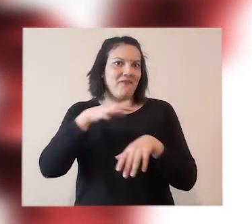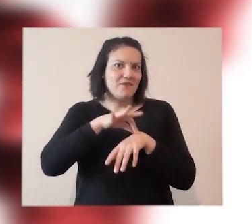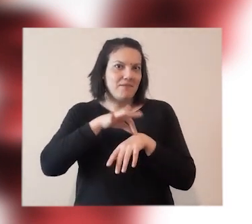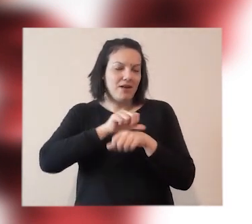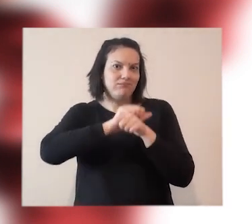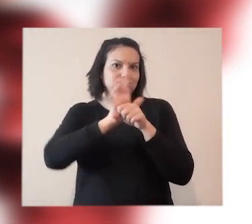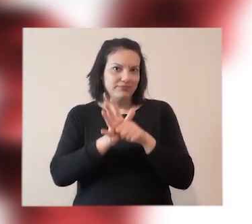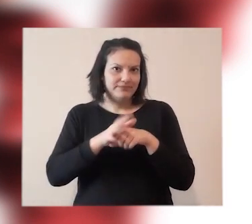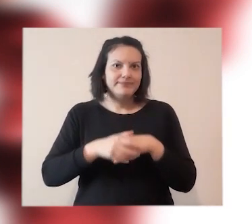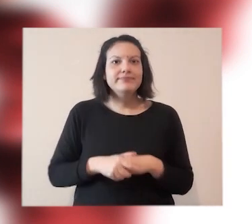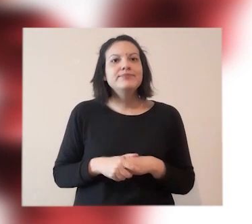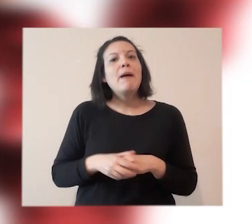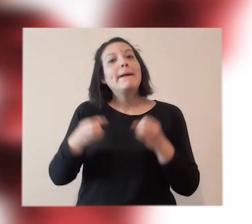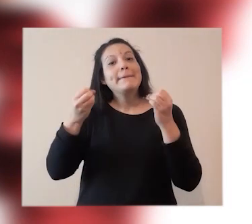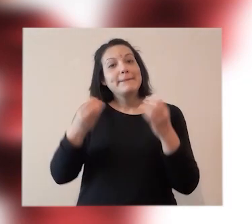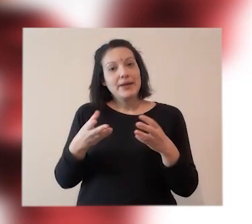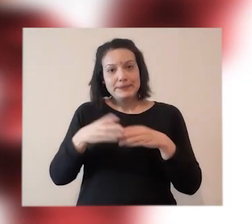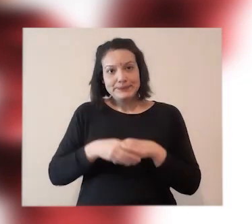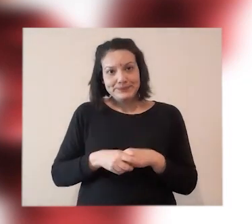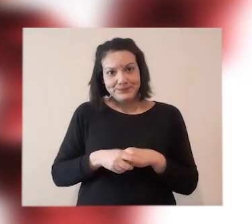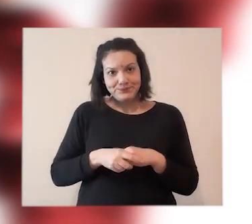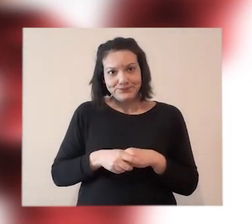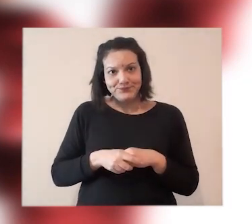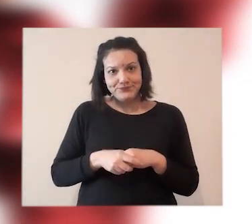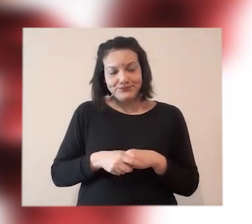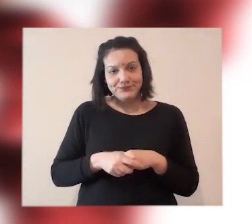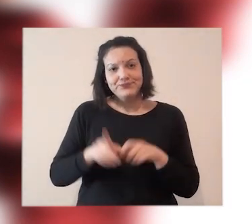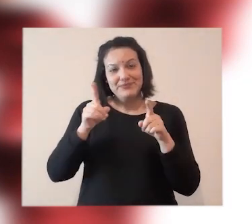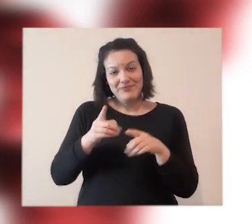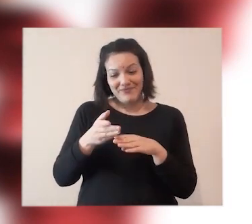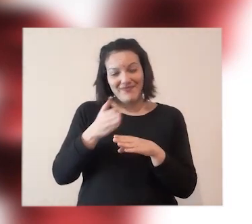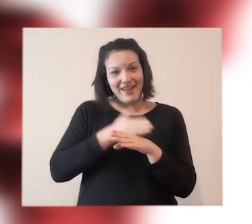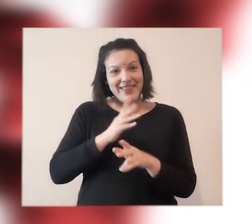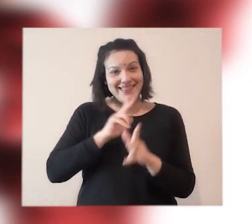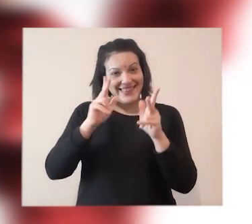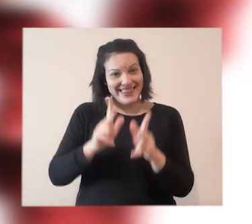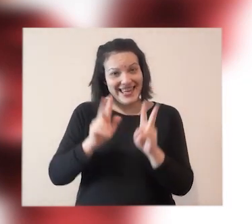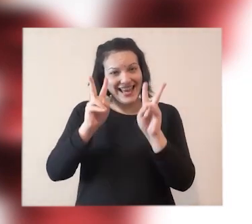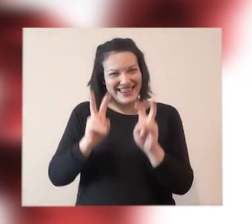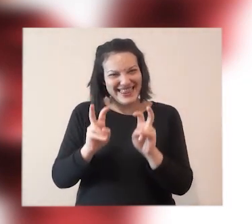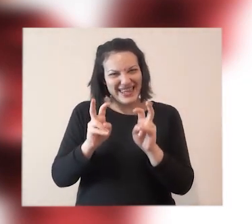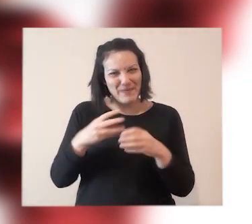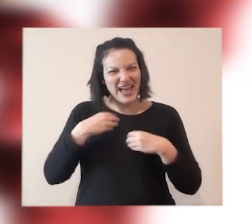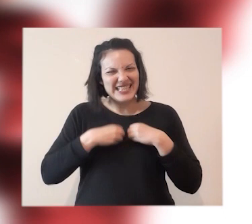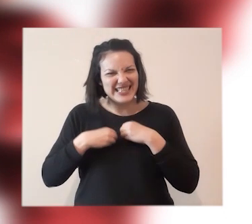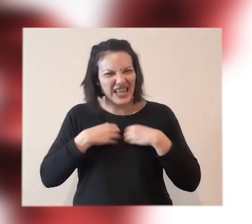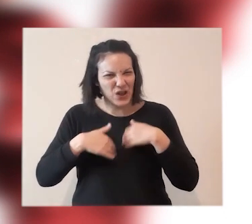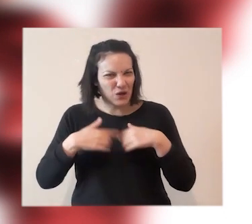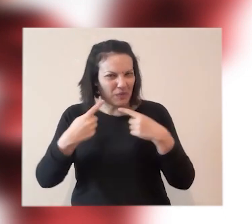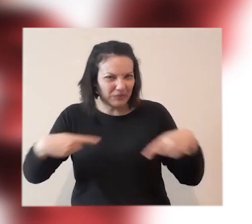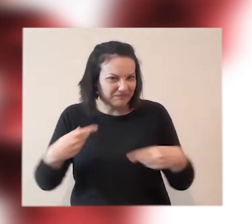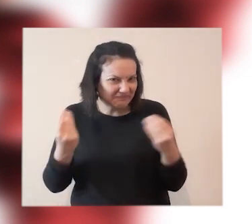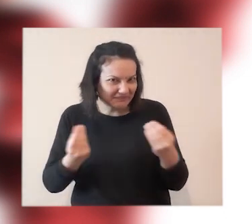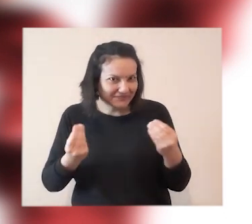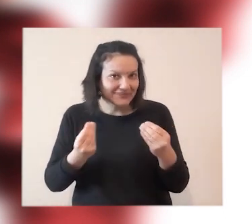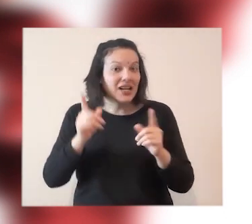enfermedad. Bien, por supuesto, como les decía hoy cuando hablábamos de los signos y síntomas,